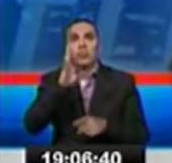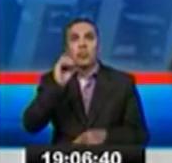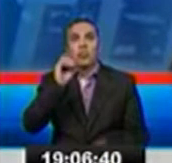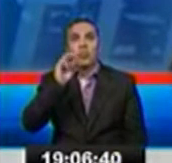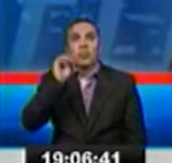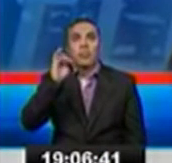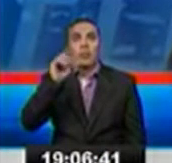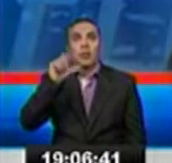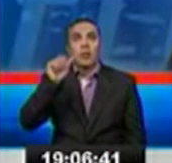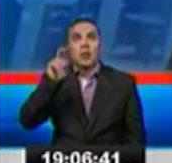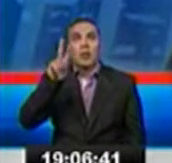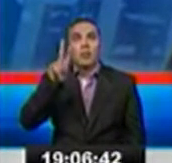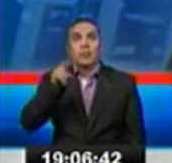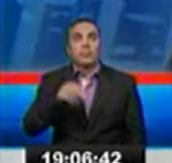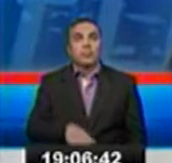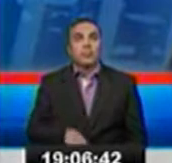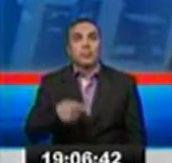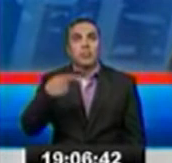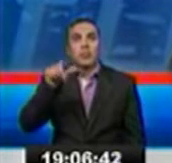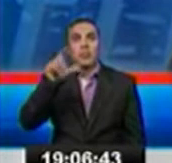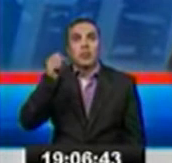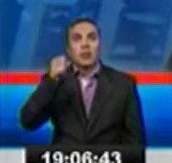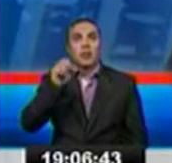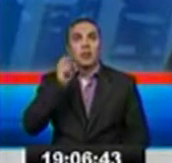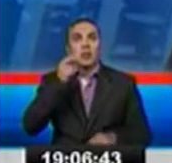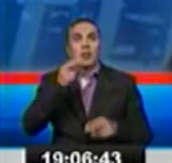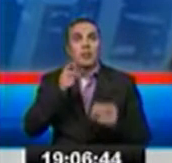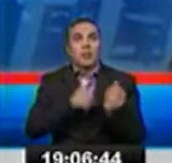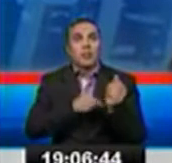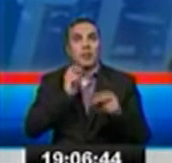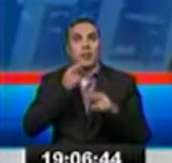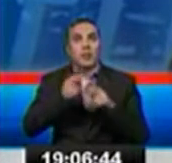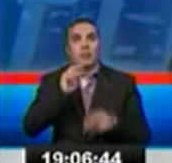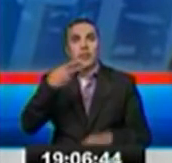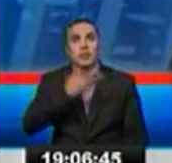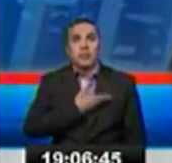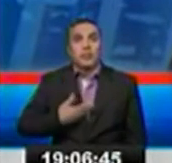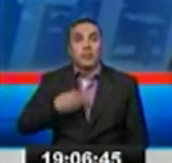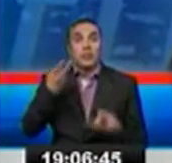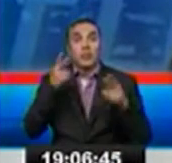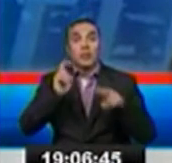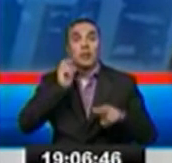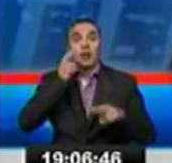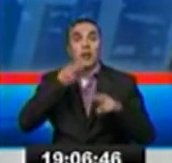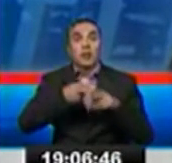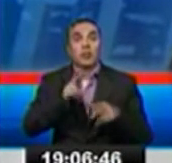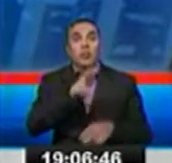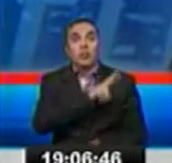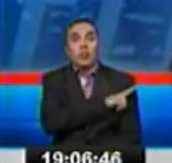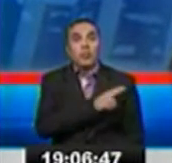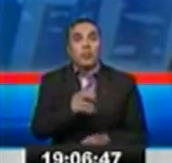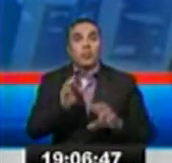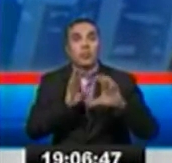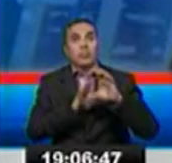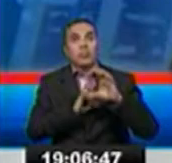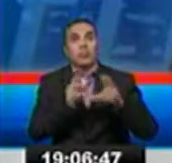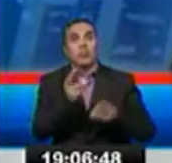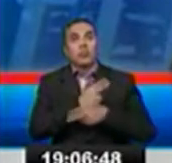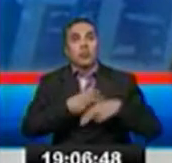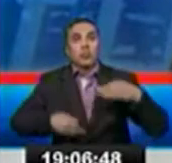gerente de Telconet, Heriberto Glass, hermano del ex vicepresidente, y hasta con un ex vocal del Consejo de la